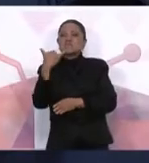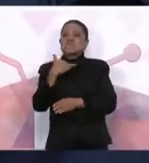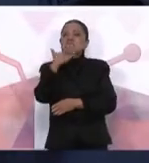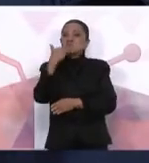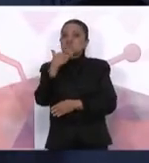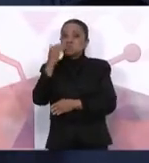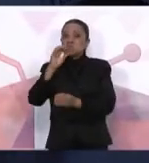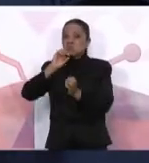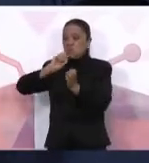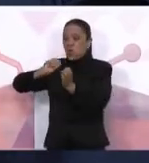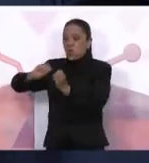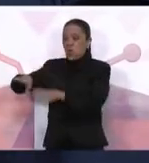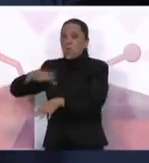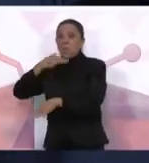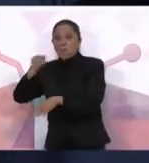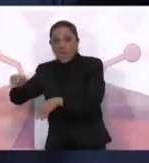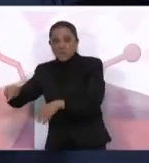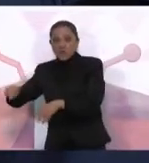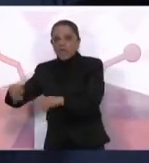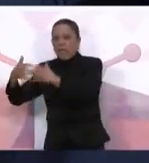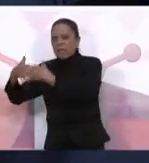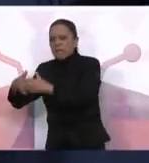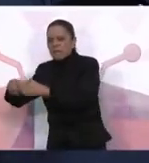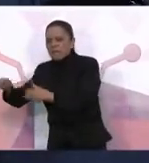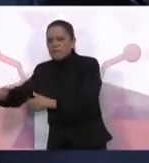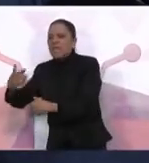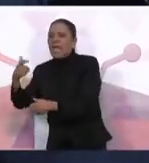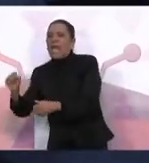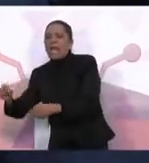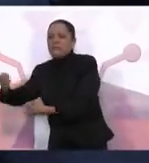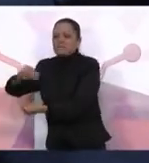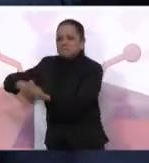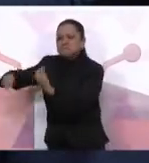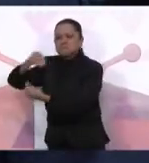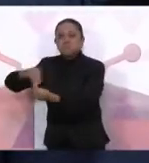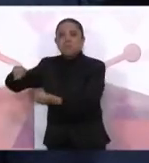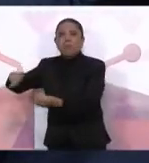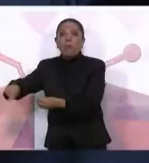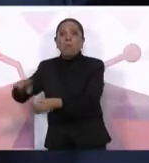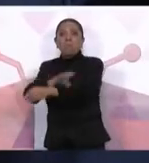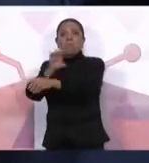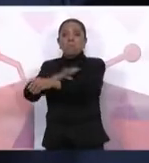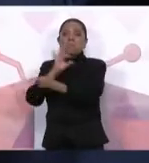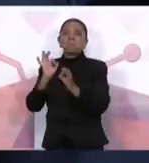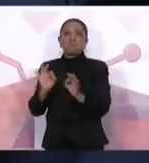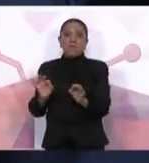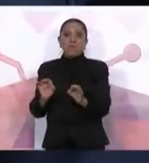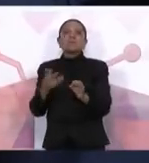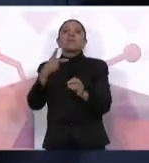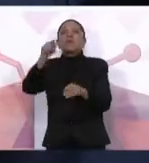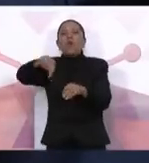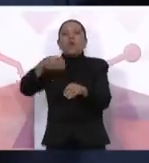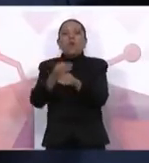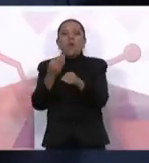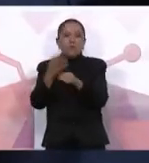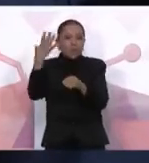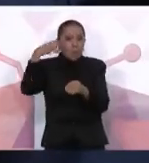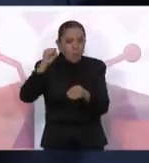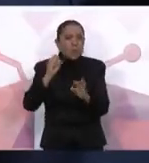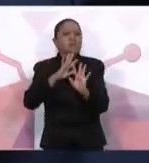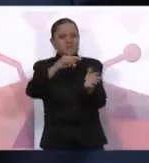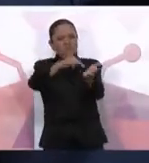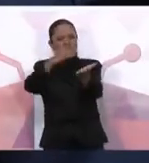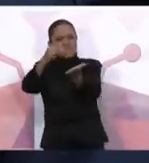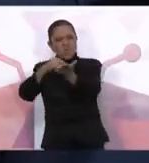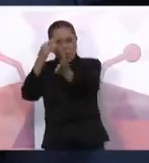actualmente hay algunos tiraderos a cielo abierto y se han firmado algunos convenios ya con gobiernos municipales para que se